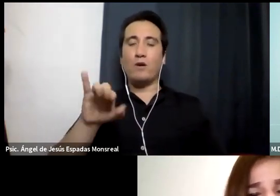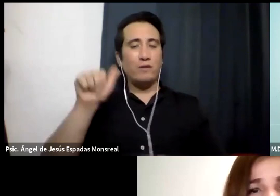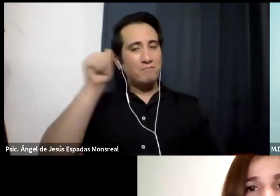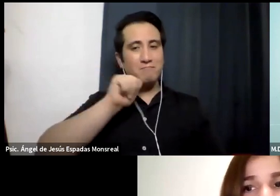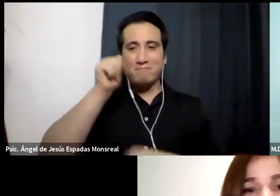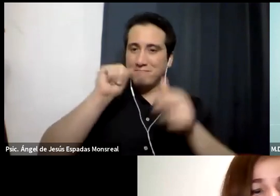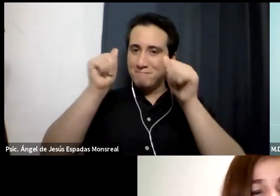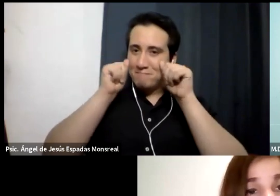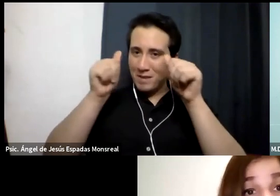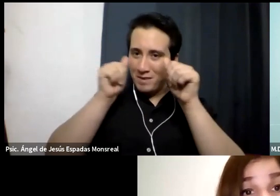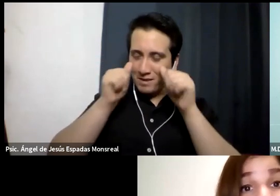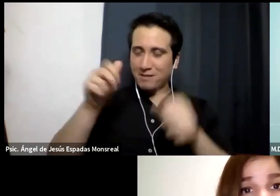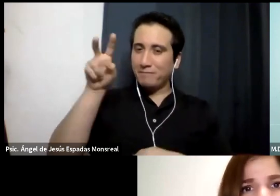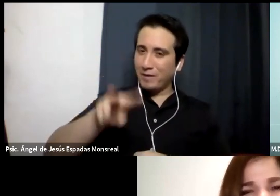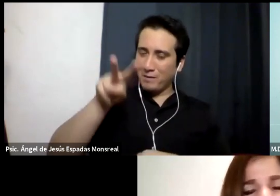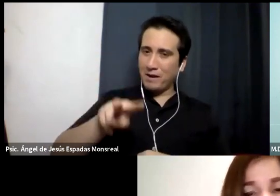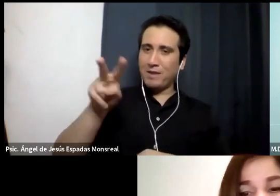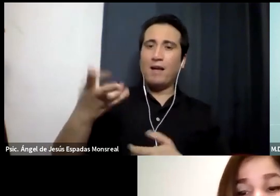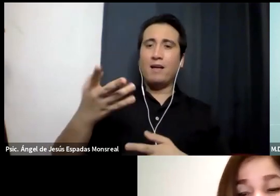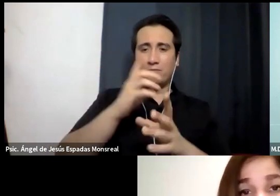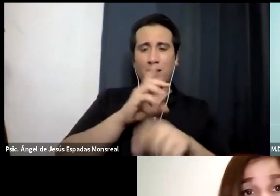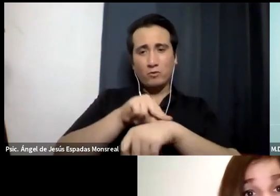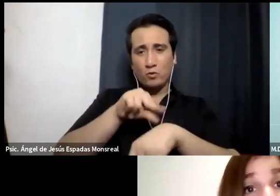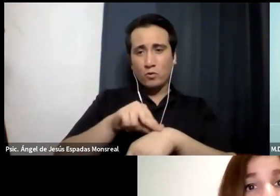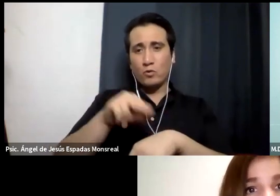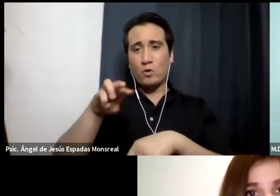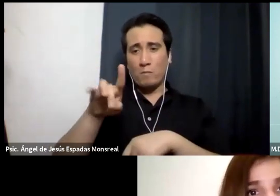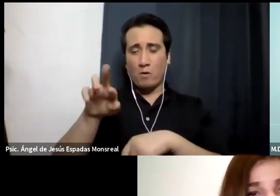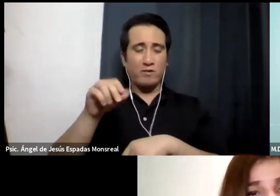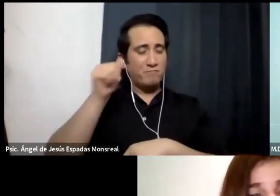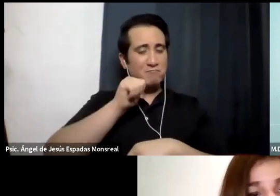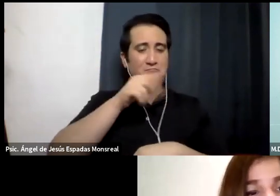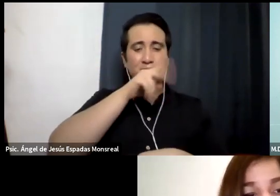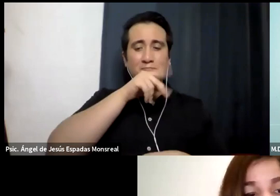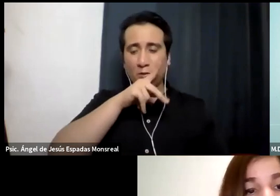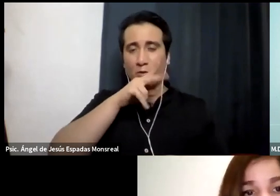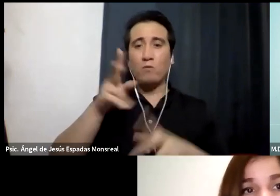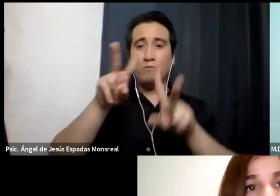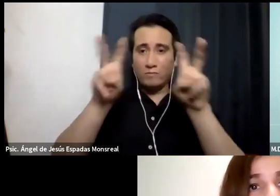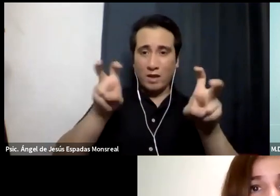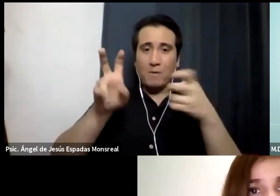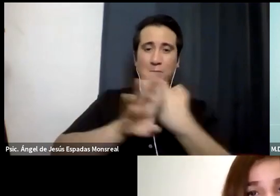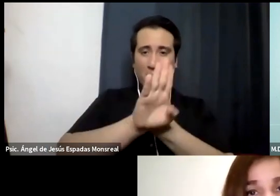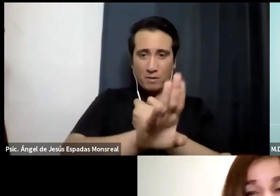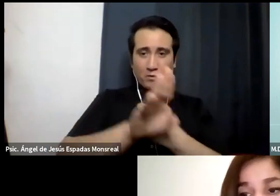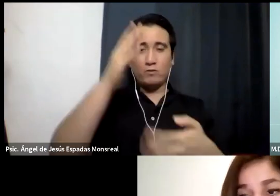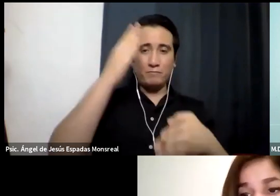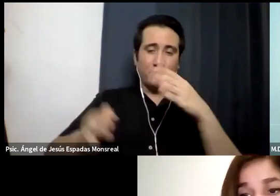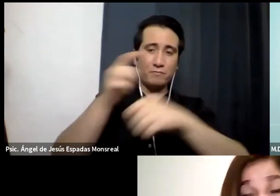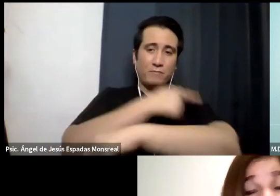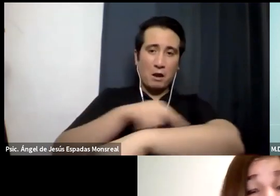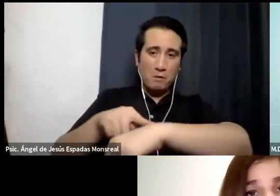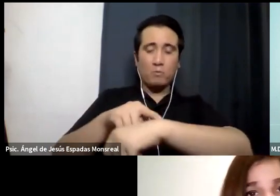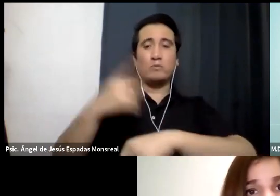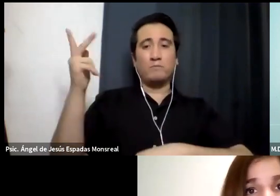verdad es que siempre ha sido para él una inquietud también, ¿no? Este tema de la prevención de amputaciones, pues sobre todo porque conocemos